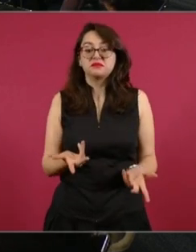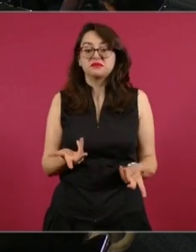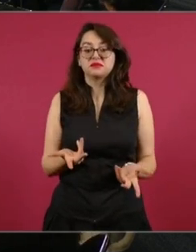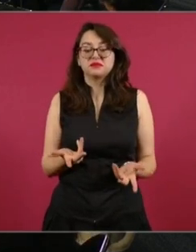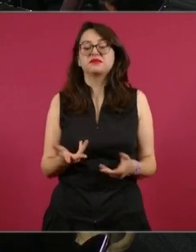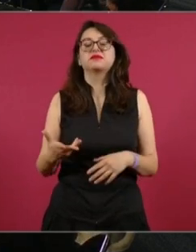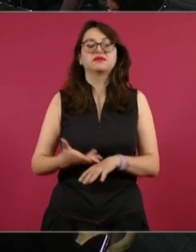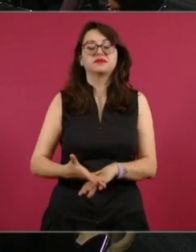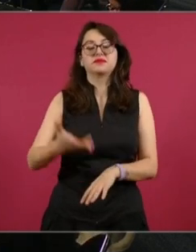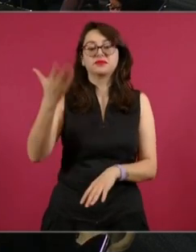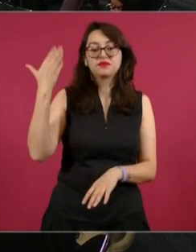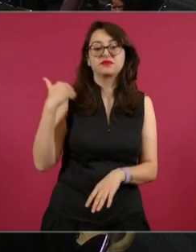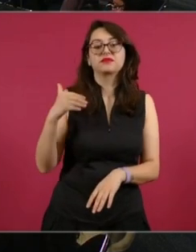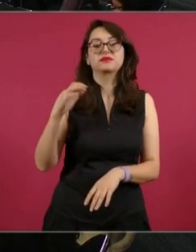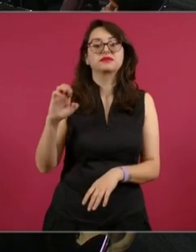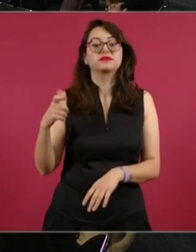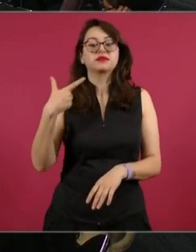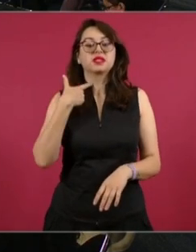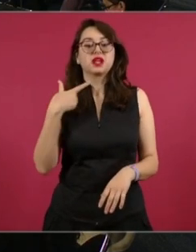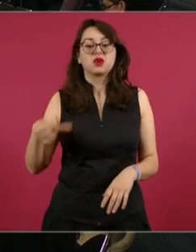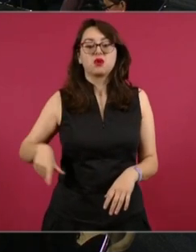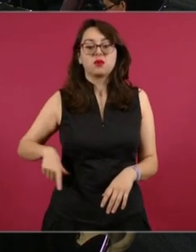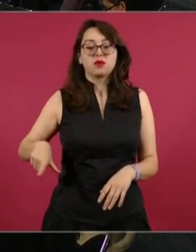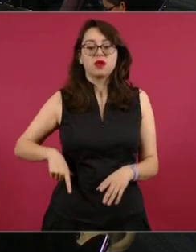En el sexenio pasado